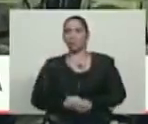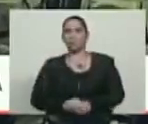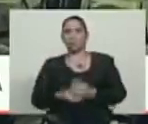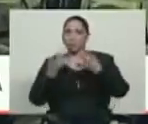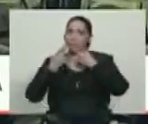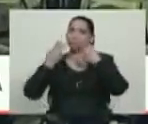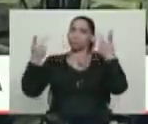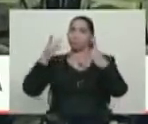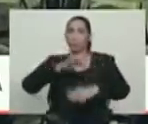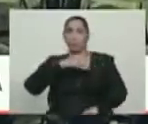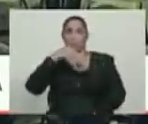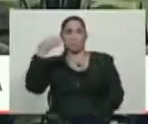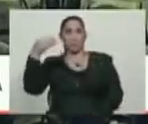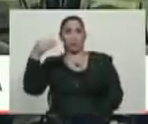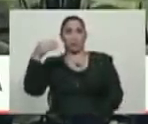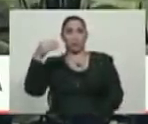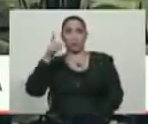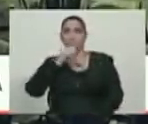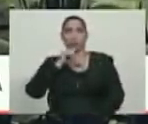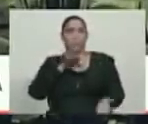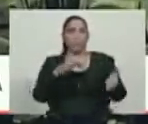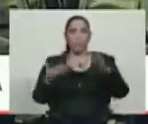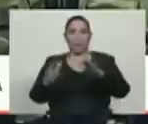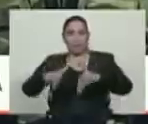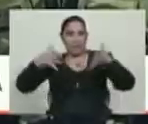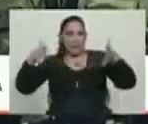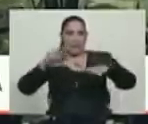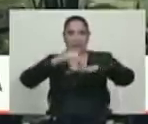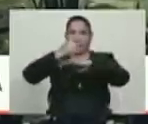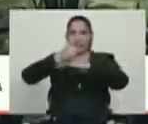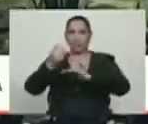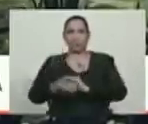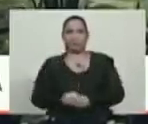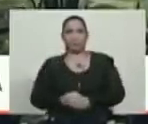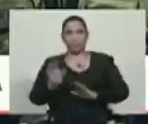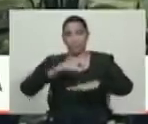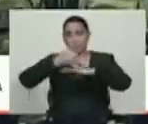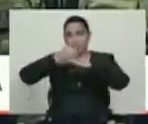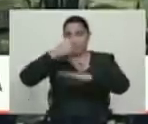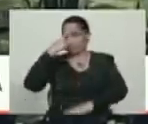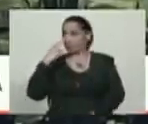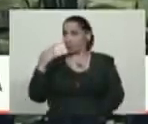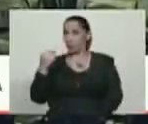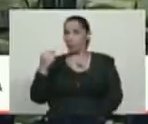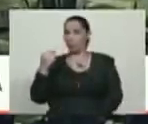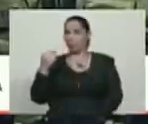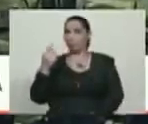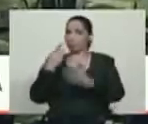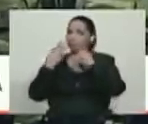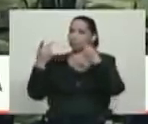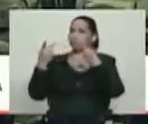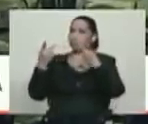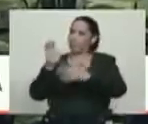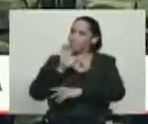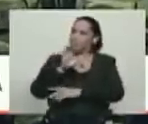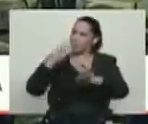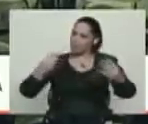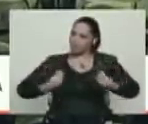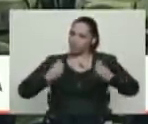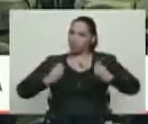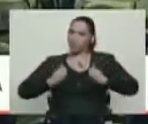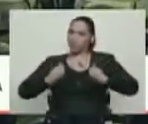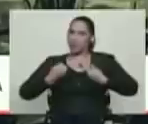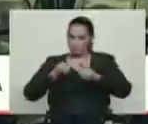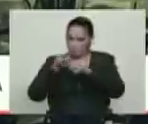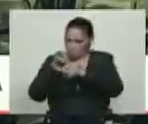decirle al espíritu inmortal de ese gran general, general Zamora, la patria vive,